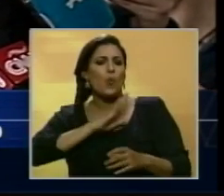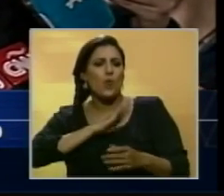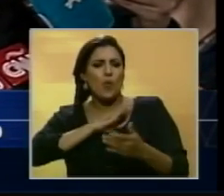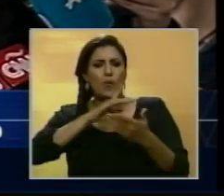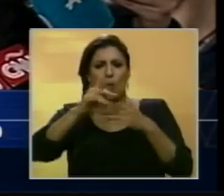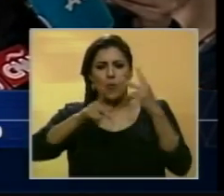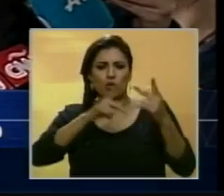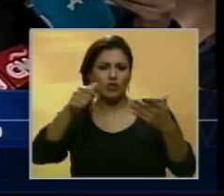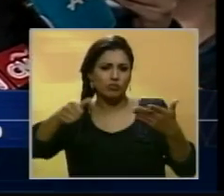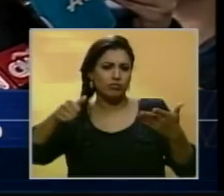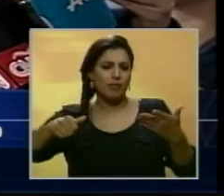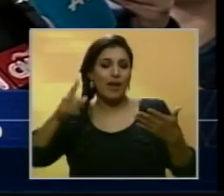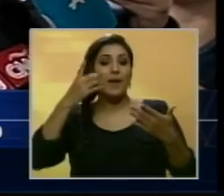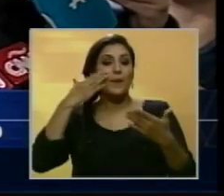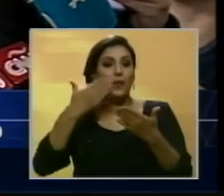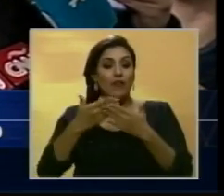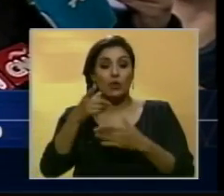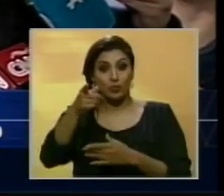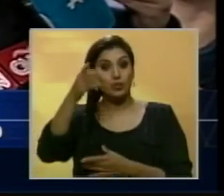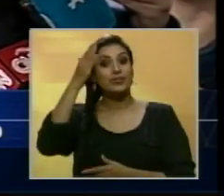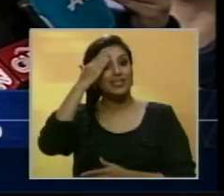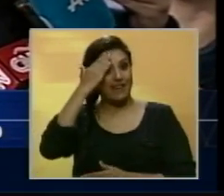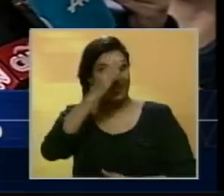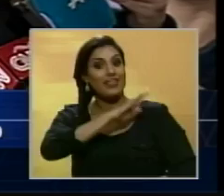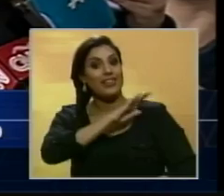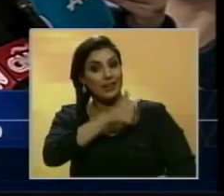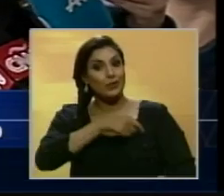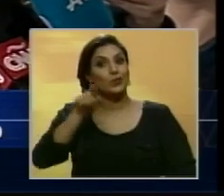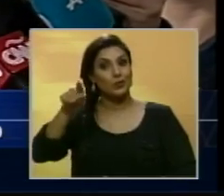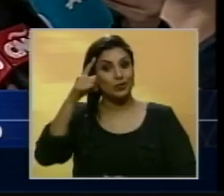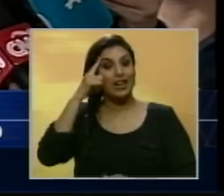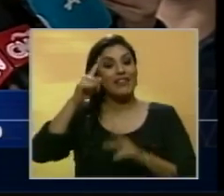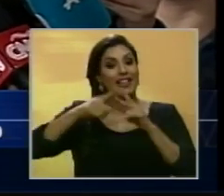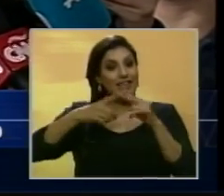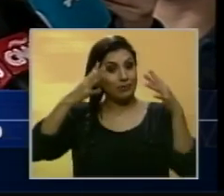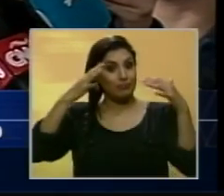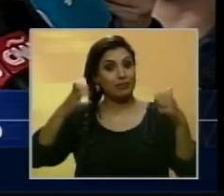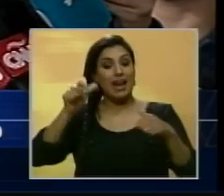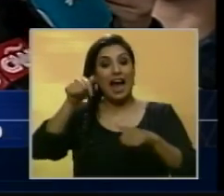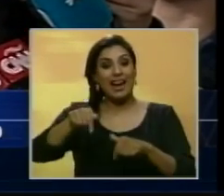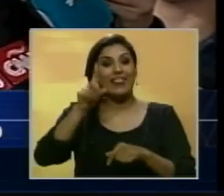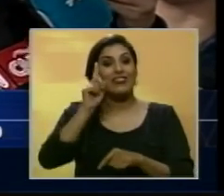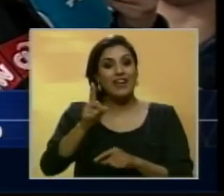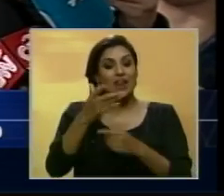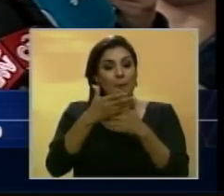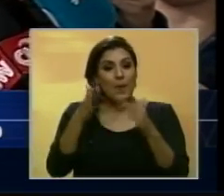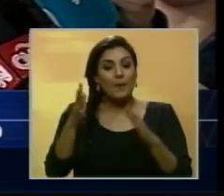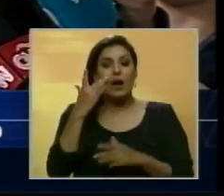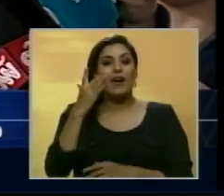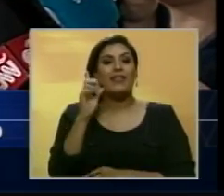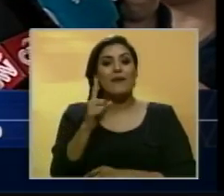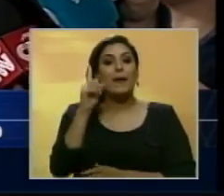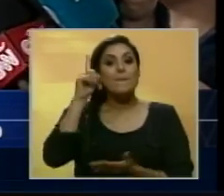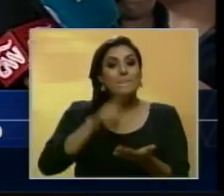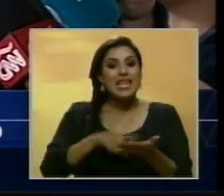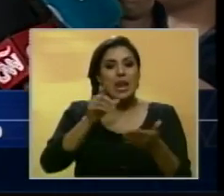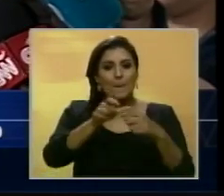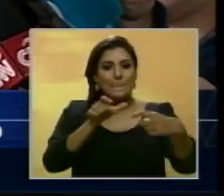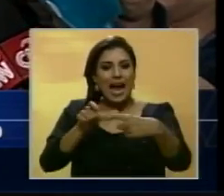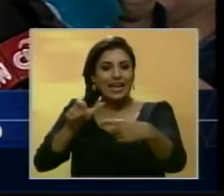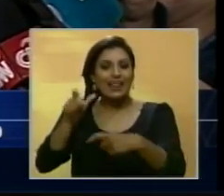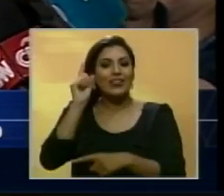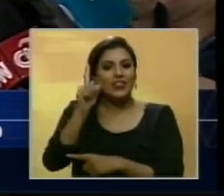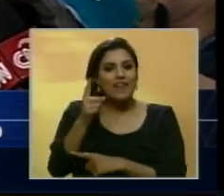este proceso de validación. Usted sabe, rectora Oblitas, como técnico que es, que aquí debieran estar habilitados no menos de 1000 máquinas